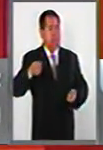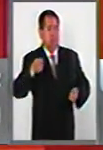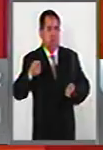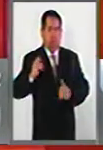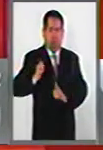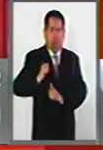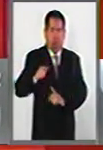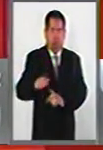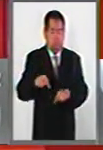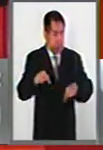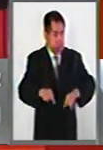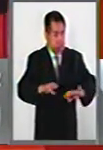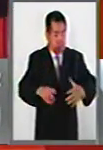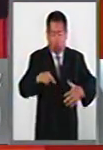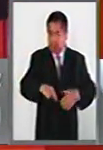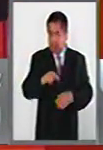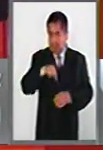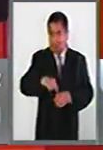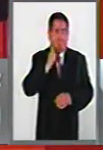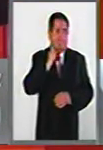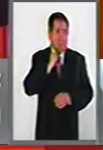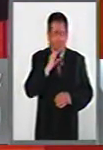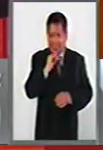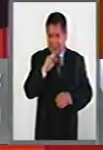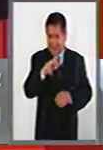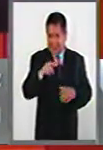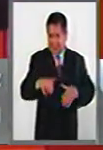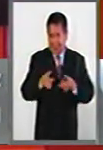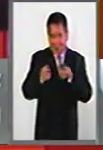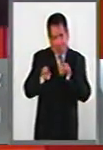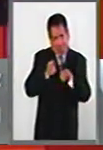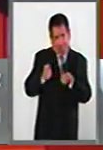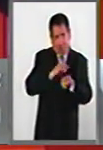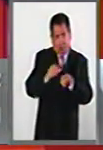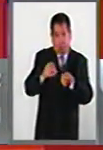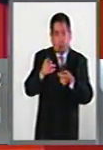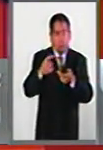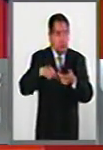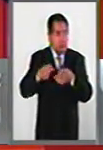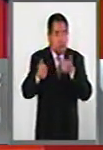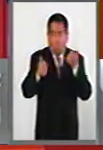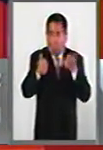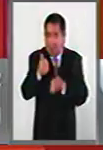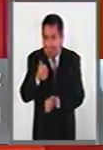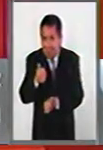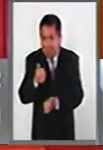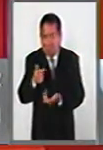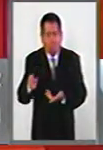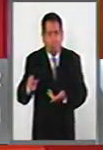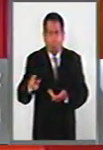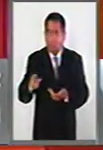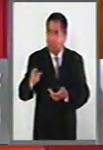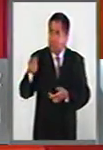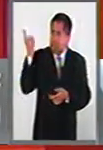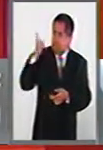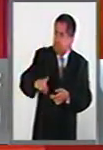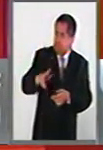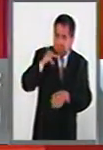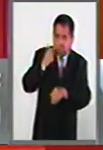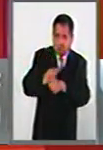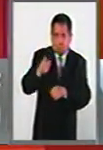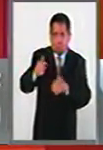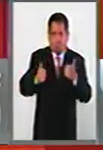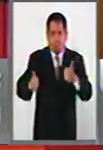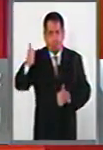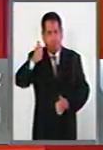Este es el poder civil, y este poder civil se está subordinando a una voluntad de mandos